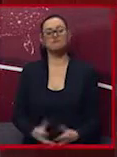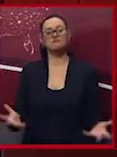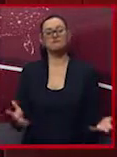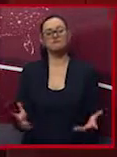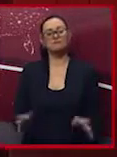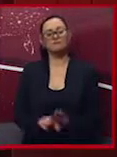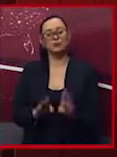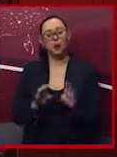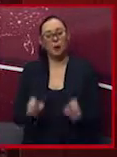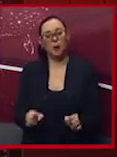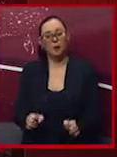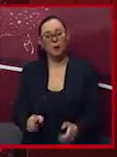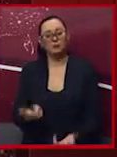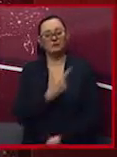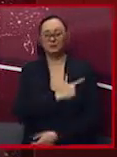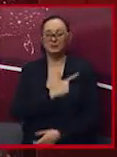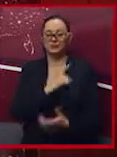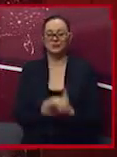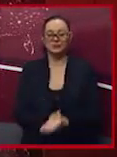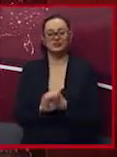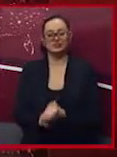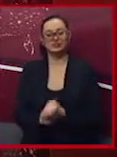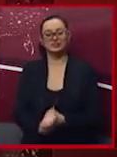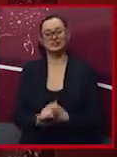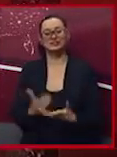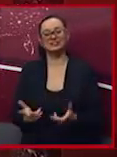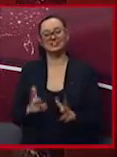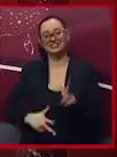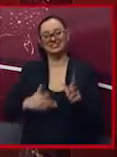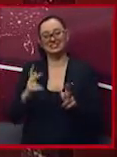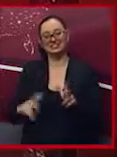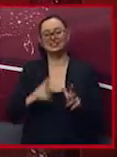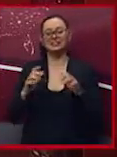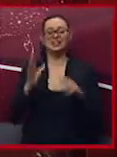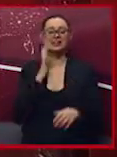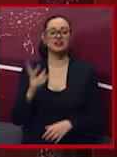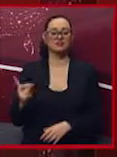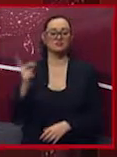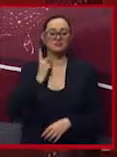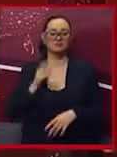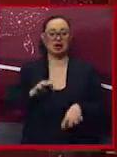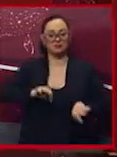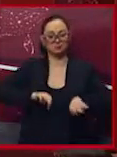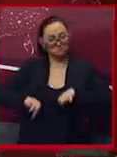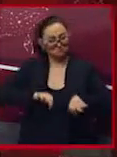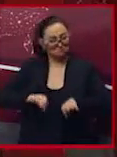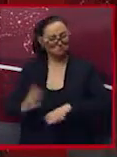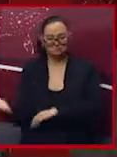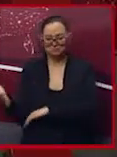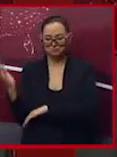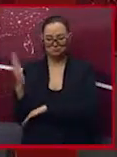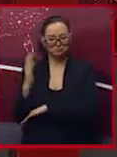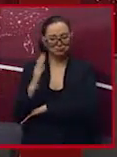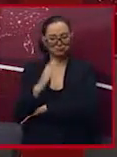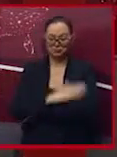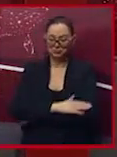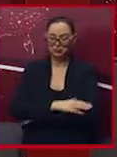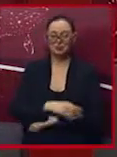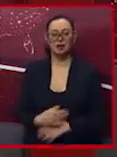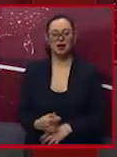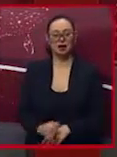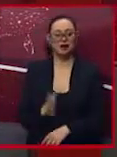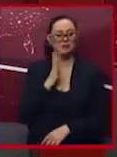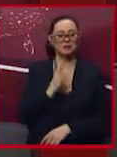¿Qué tal? Como siempre, un gusto saludarle desde el Palacio Legislativo de San Lázaro. Intensa jornada legislativa y parlamentaria en